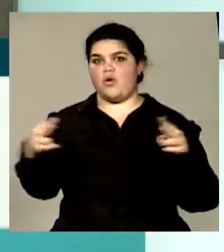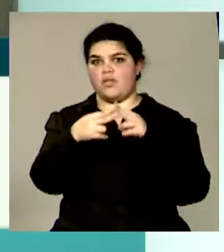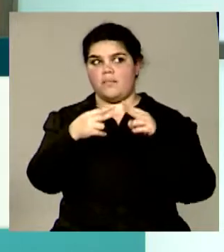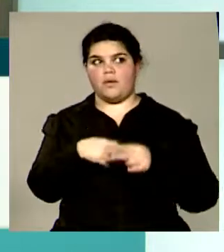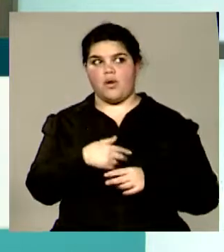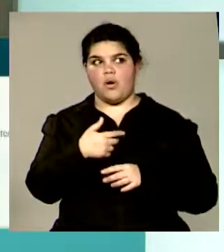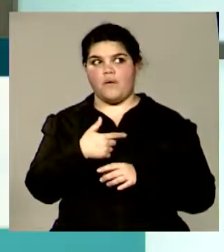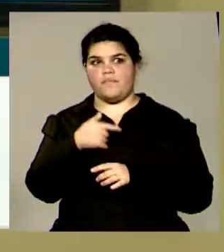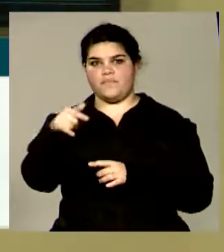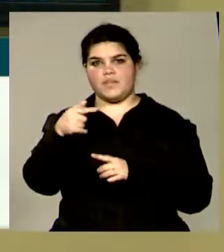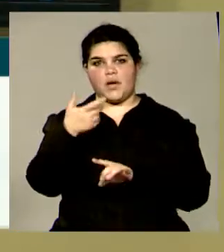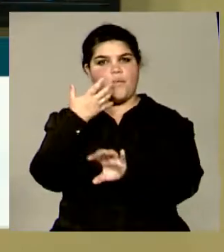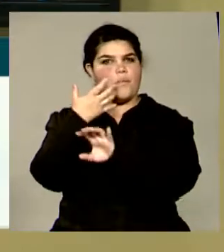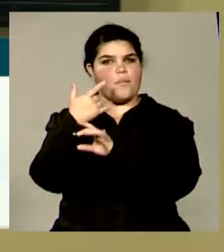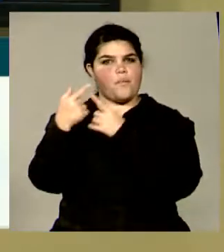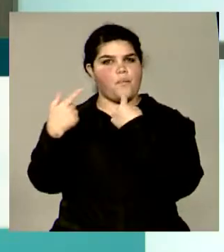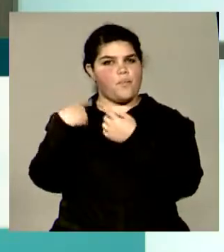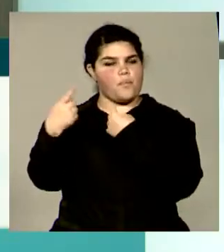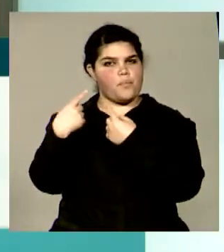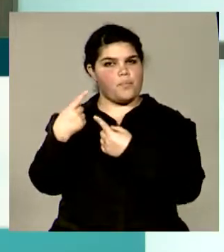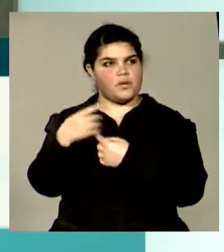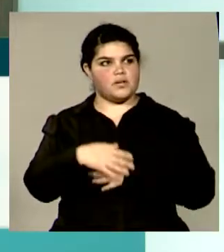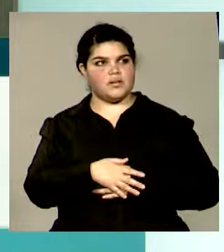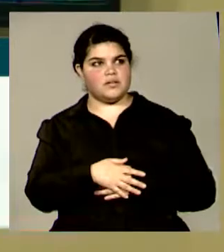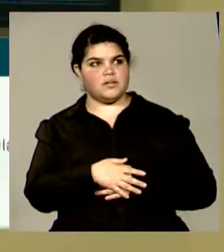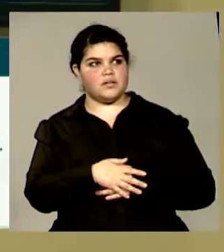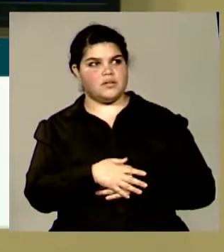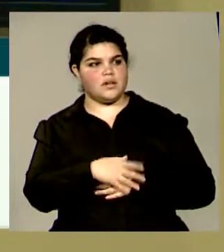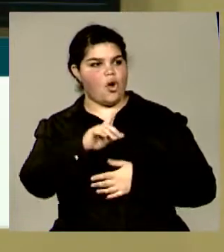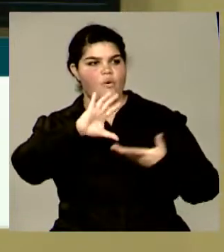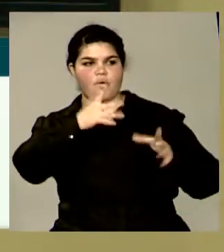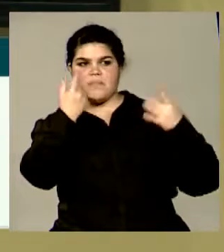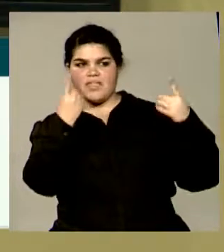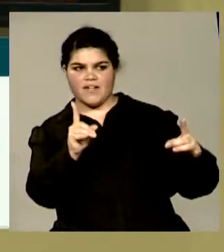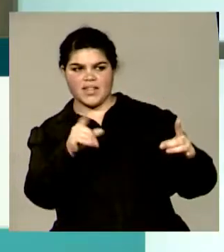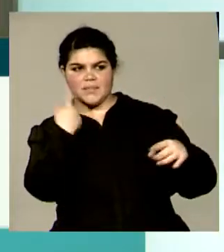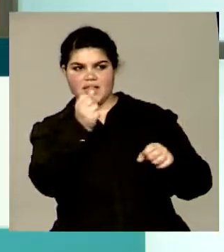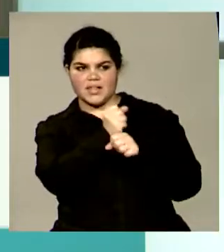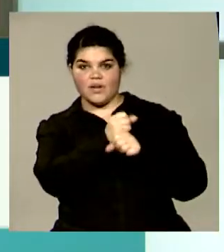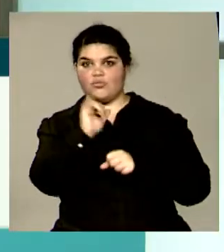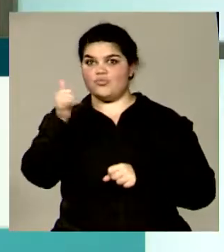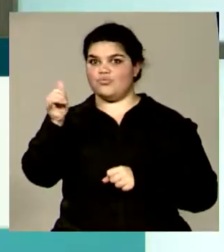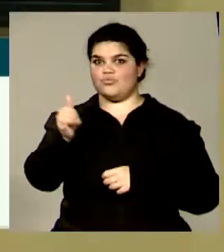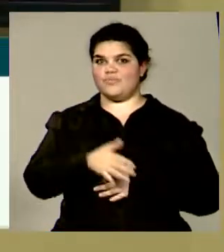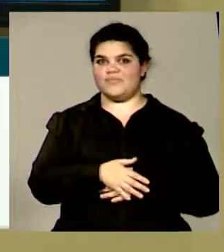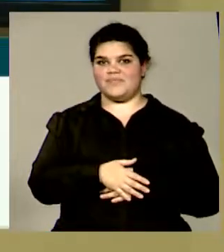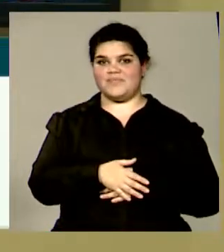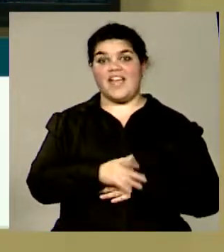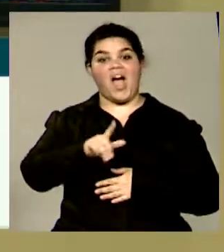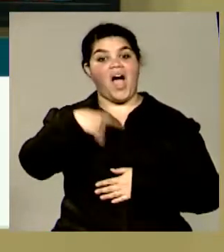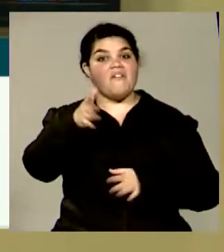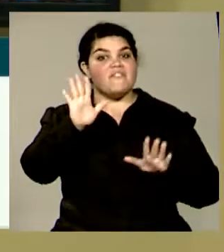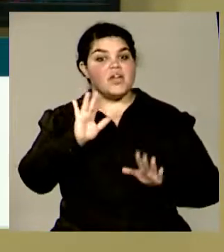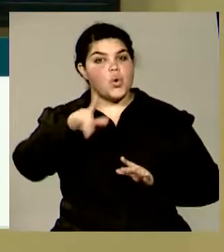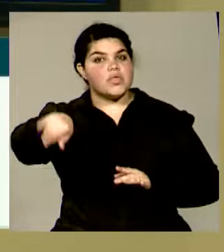vía virtual. Ah, bueno, buenísimo. Sí, sí, sí. Vamos a estar haciendo otra dinámica. Sí, sí, sí. Muy bien, bueno, te dejamos ahí con la intriga